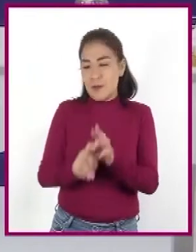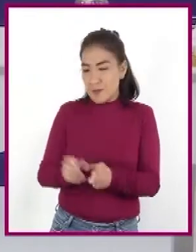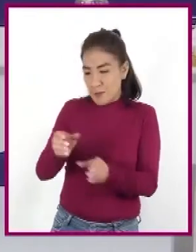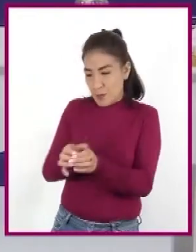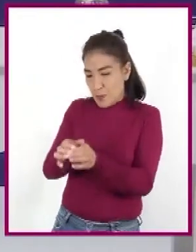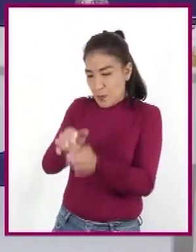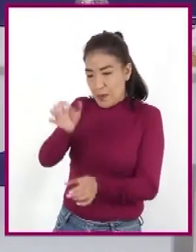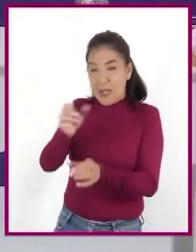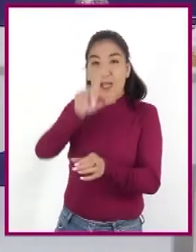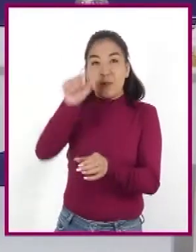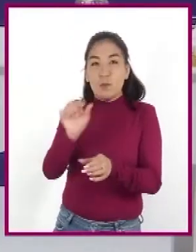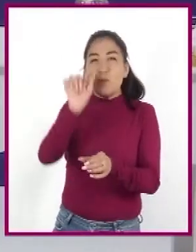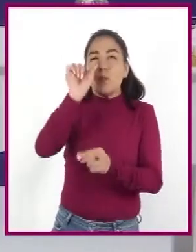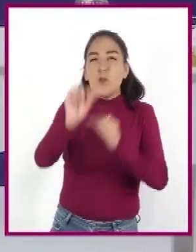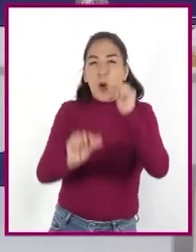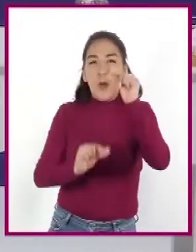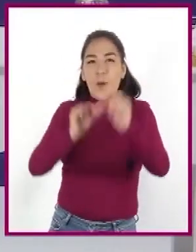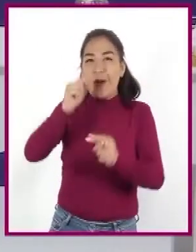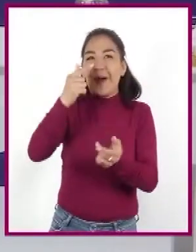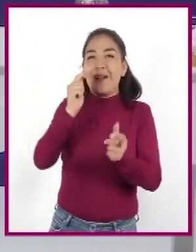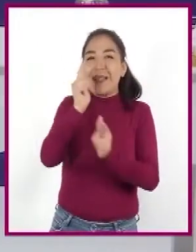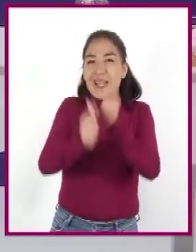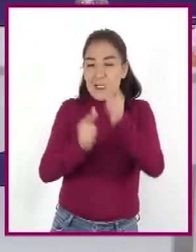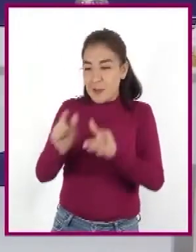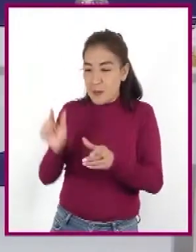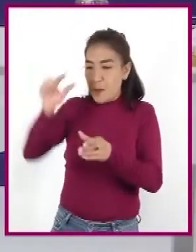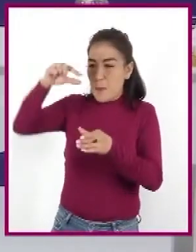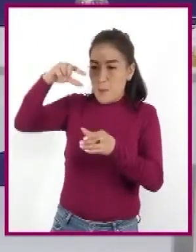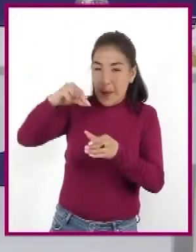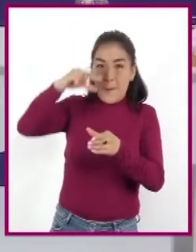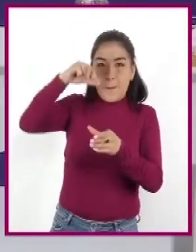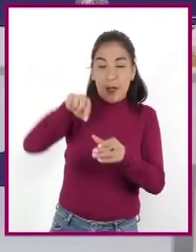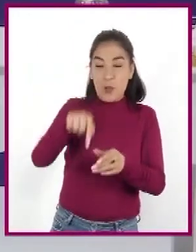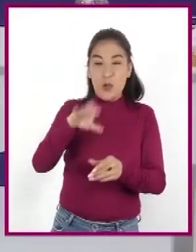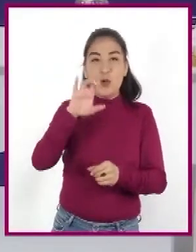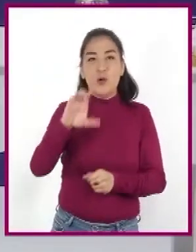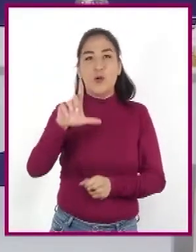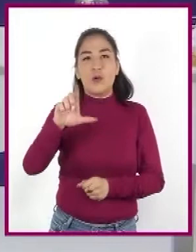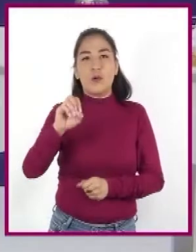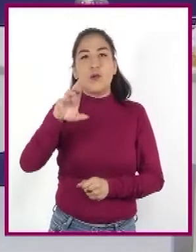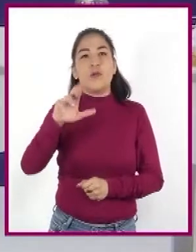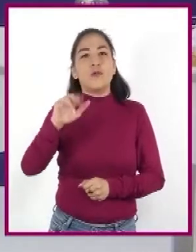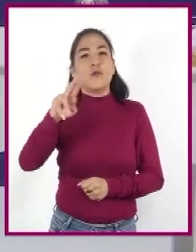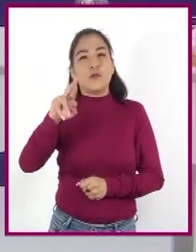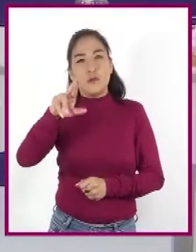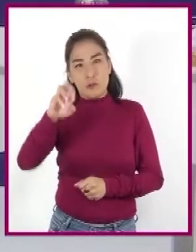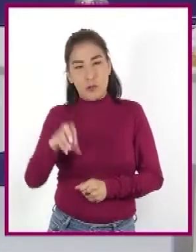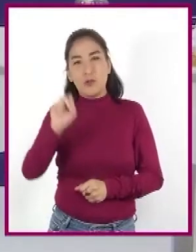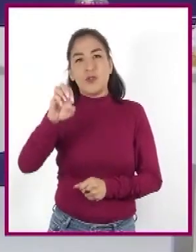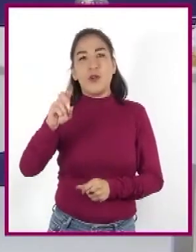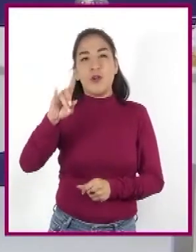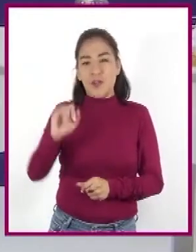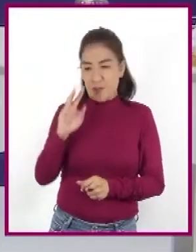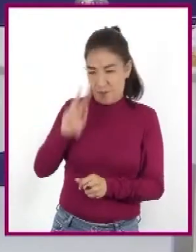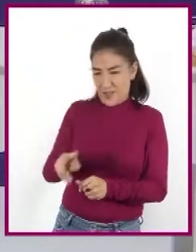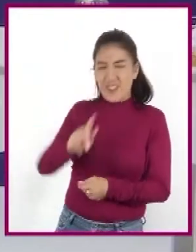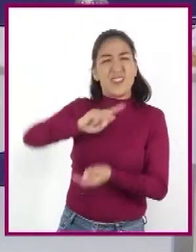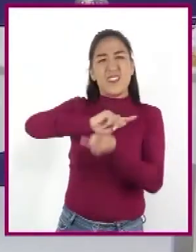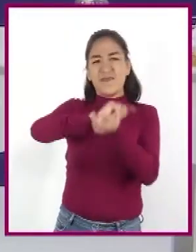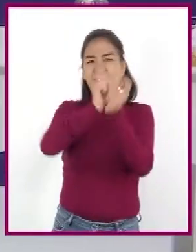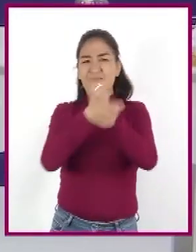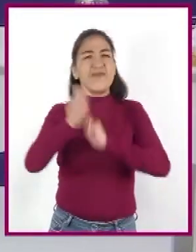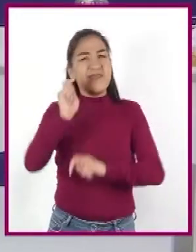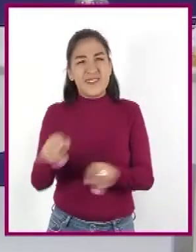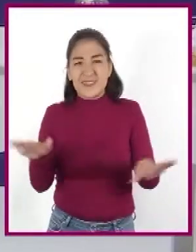vertemos poco a poco a la disolución del cloruro de sodio. ¿Qué cambio pueden percibir?